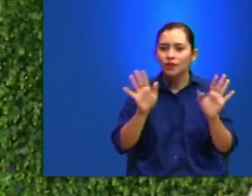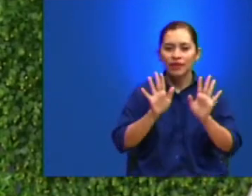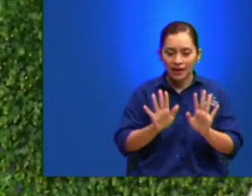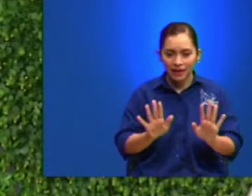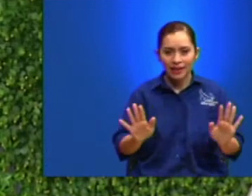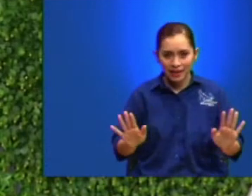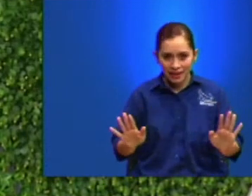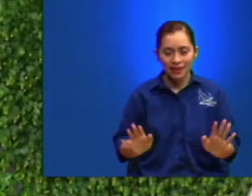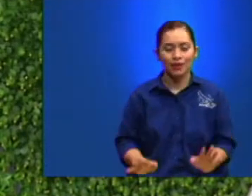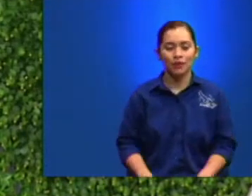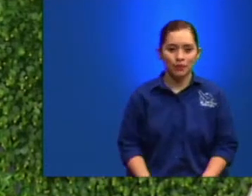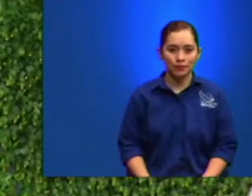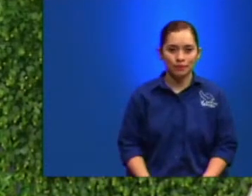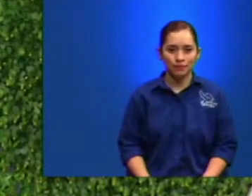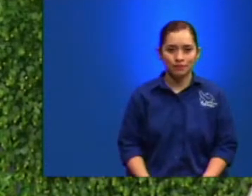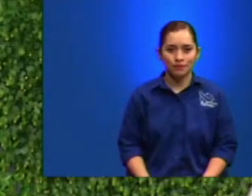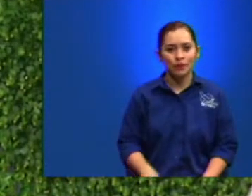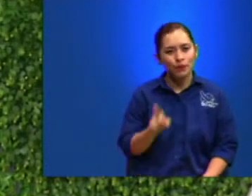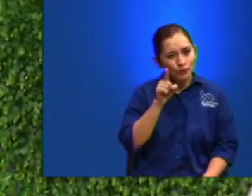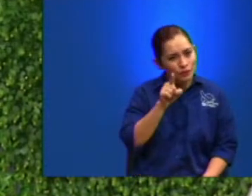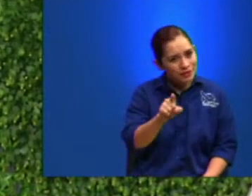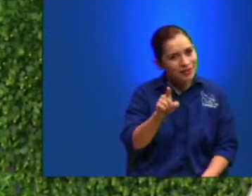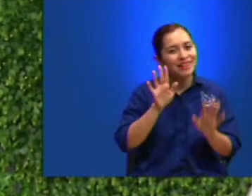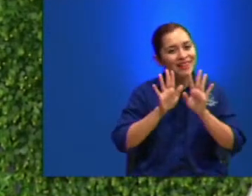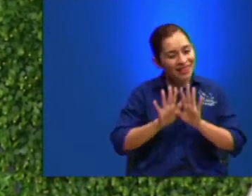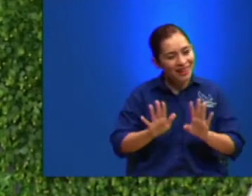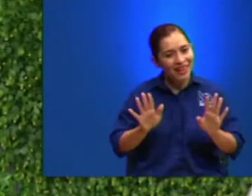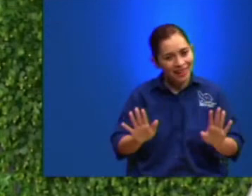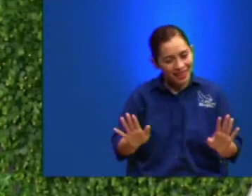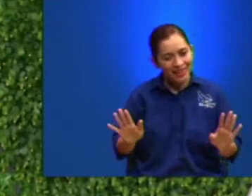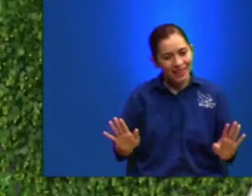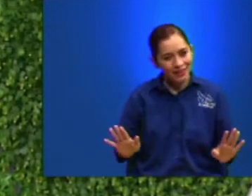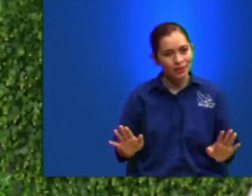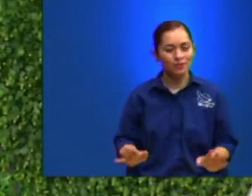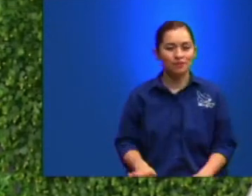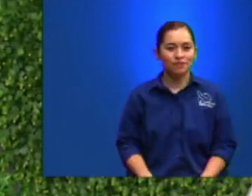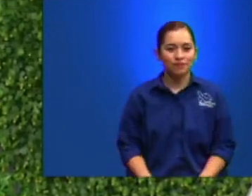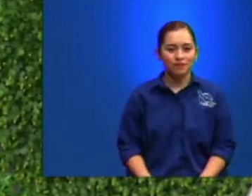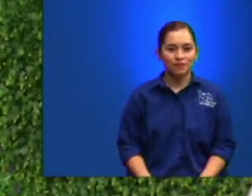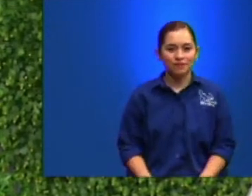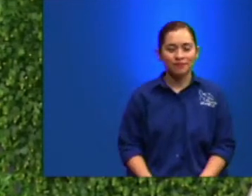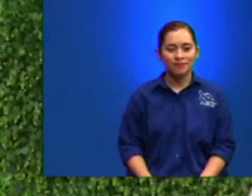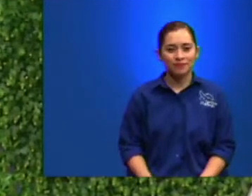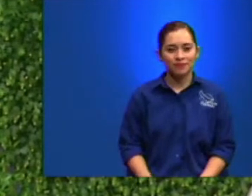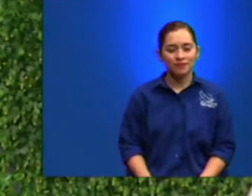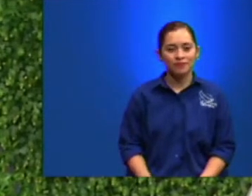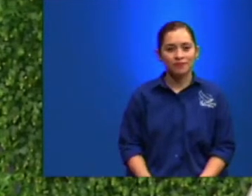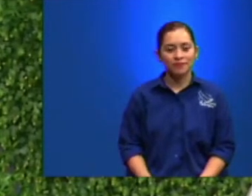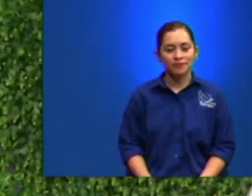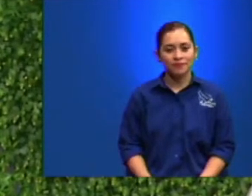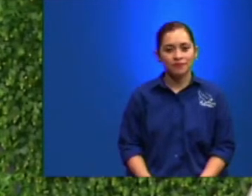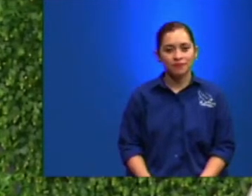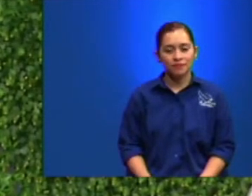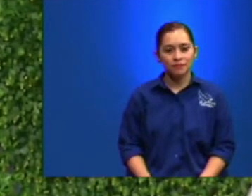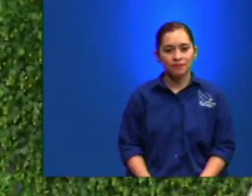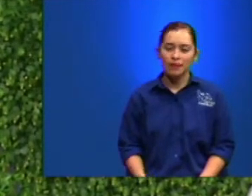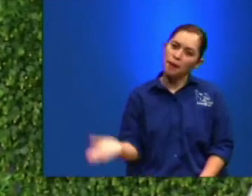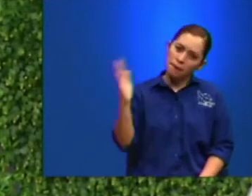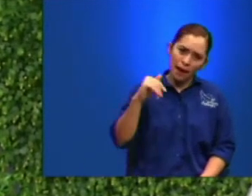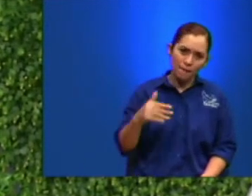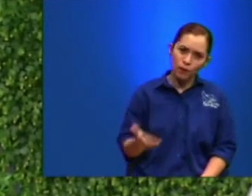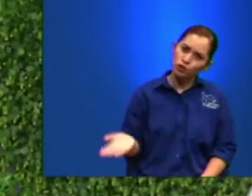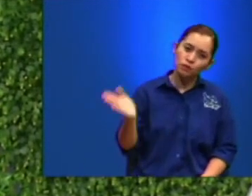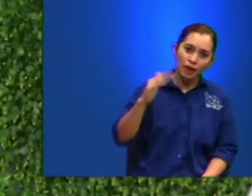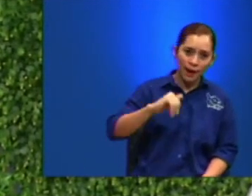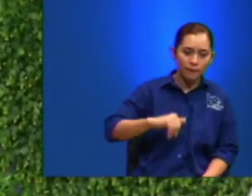retrechero no seas arisco o sin él que le ponen otra palabra verdad vamos vamos a